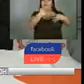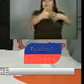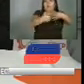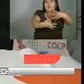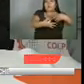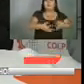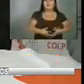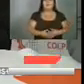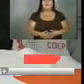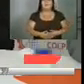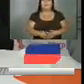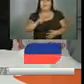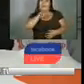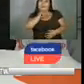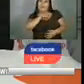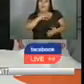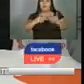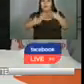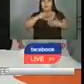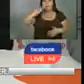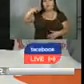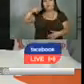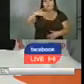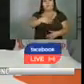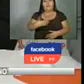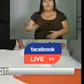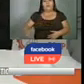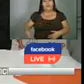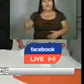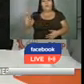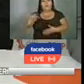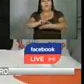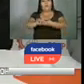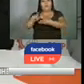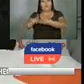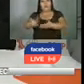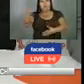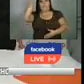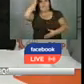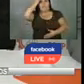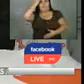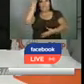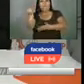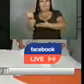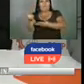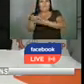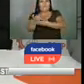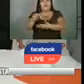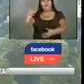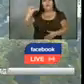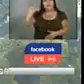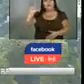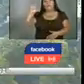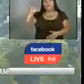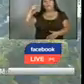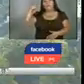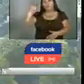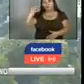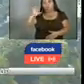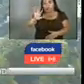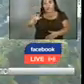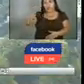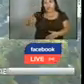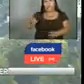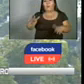públicas. Así se refirió el vicepresidente del Colegio Profesional de Ciencias Económicas Alfonso Gotia ante la crisis